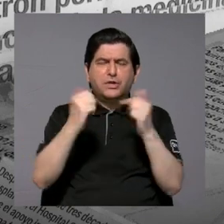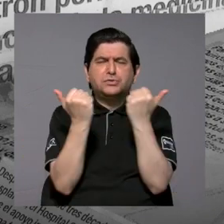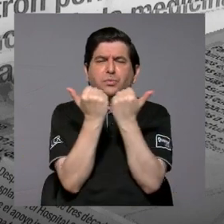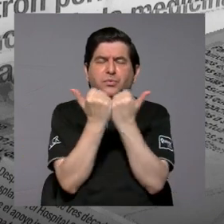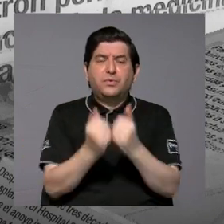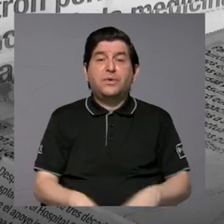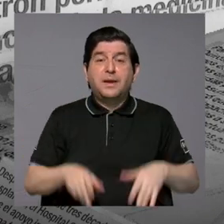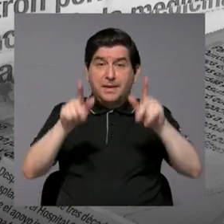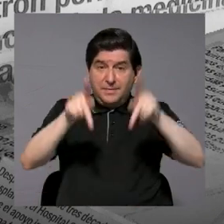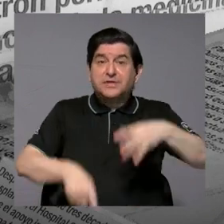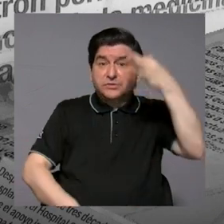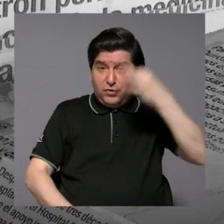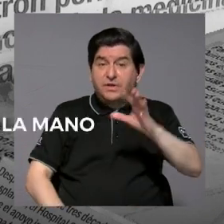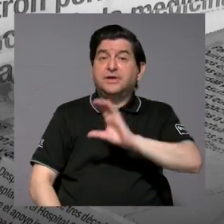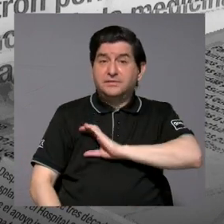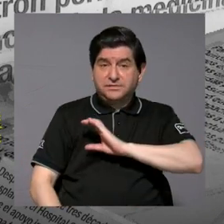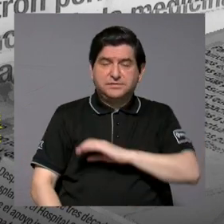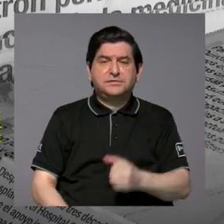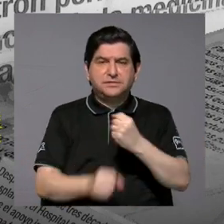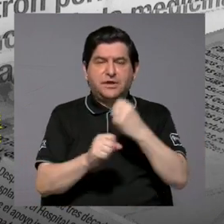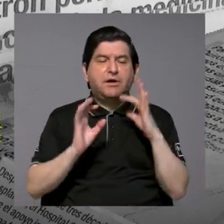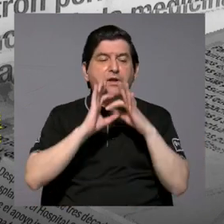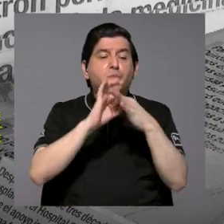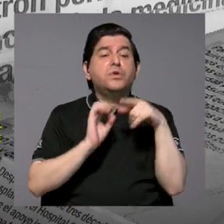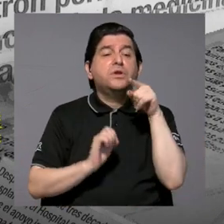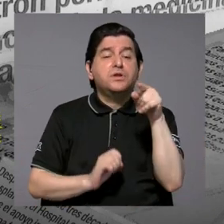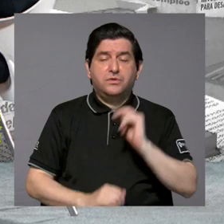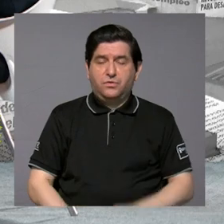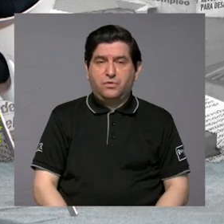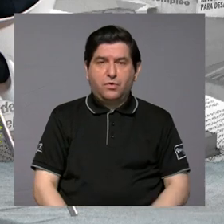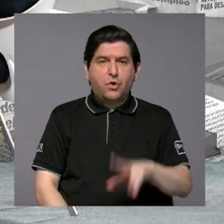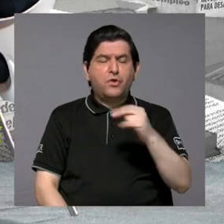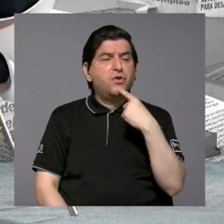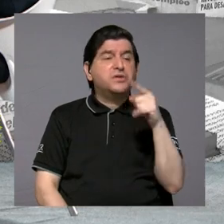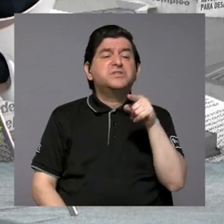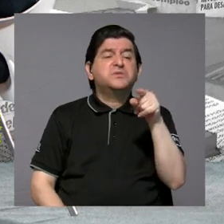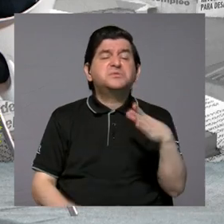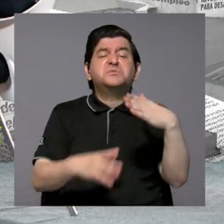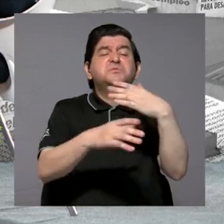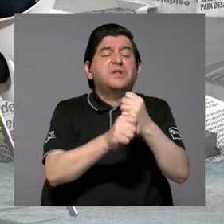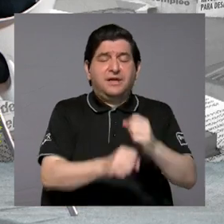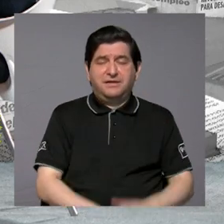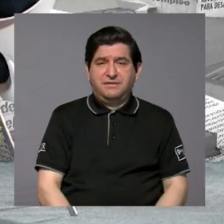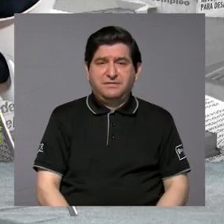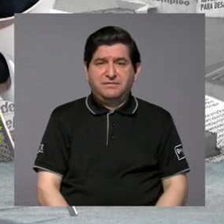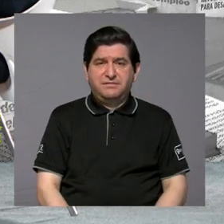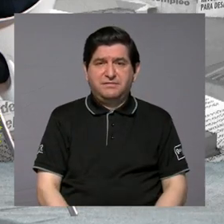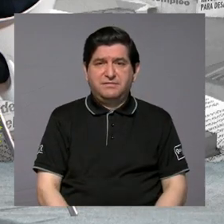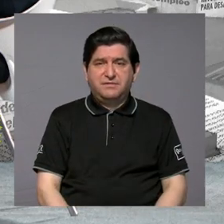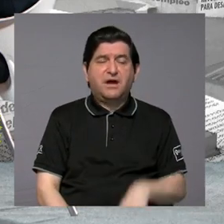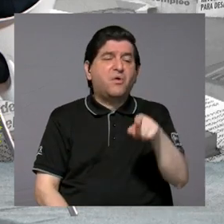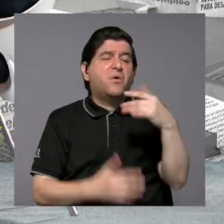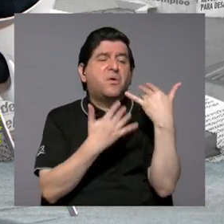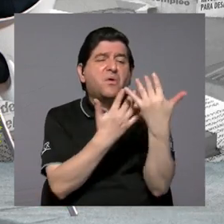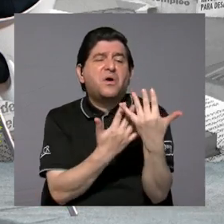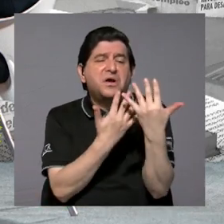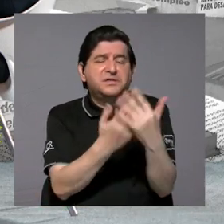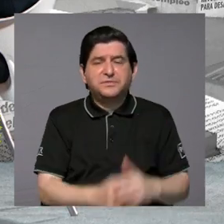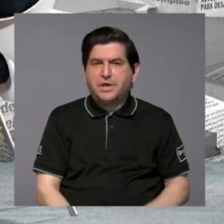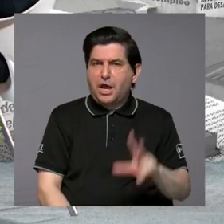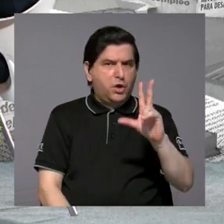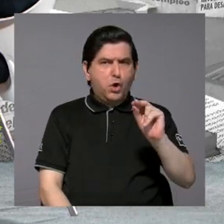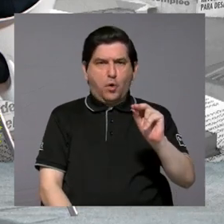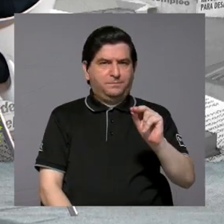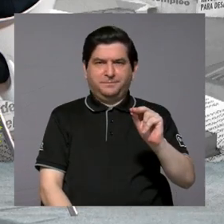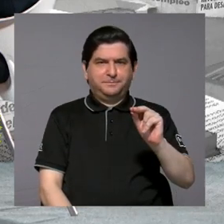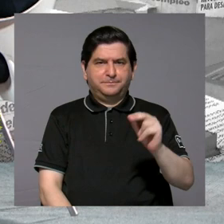policía porque hemos trabajado de la mano con ellos verdad no hemos dicho hagan no hemos no les hemos dejado en espera en visto sino que